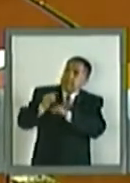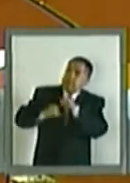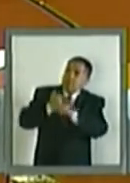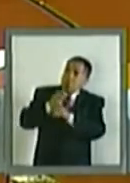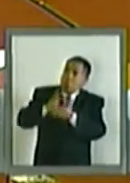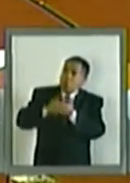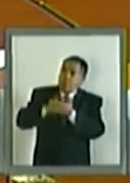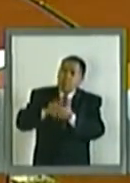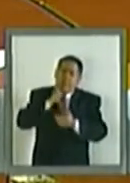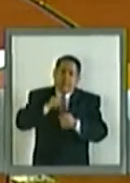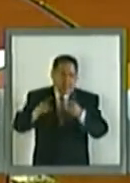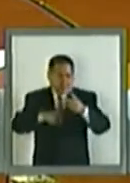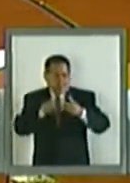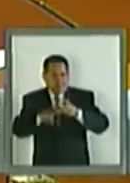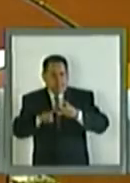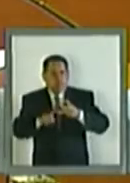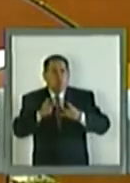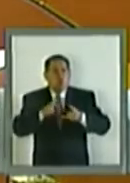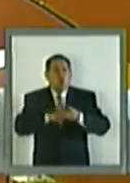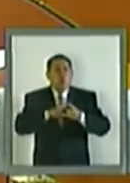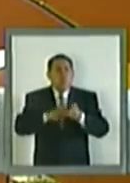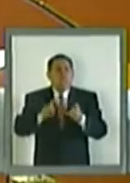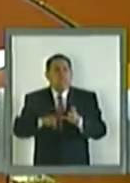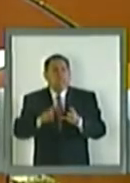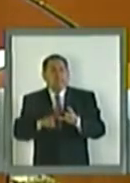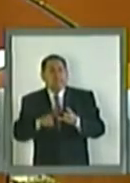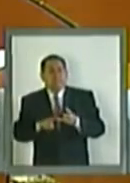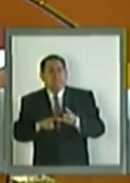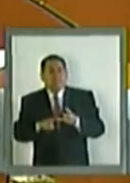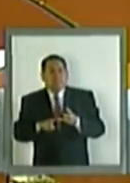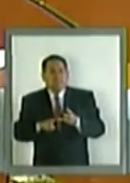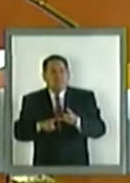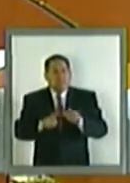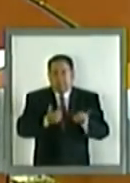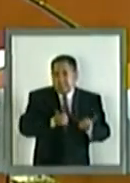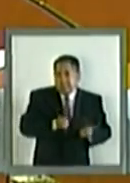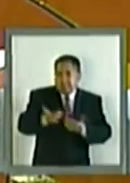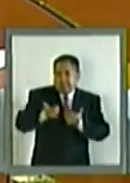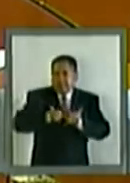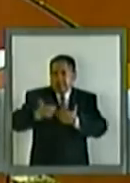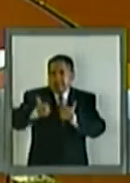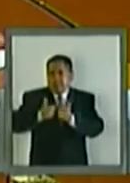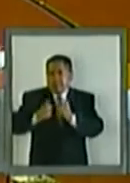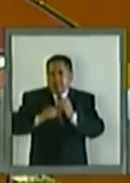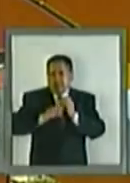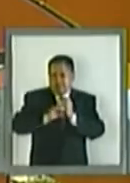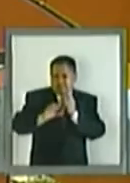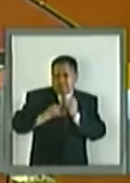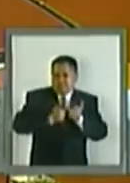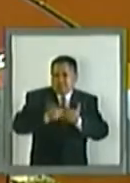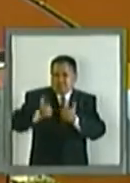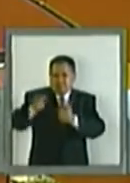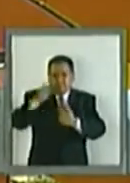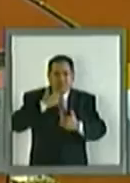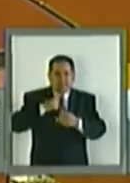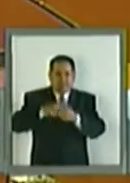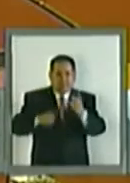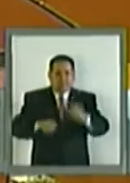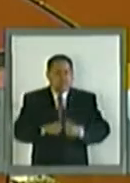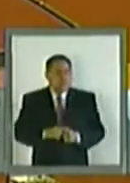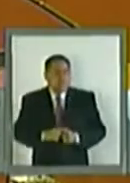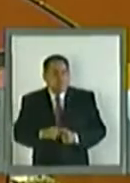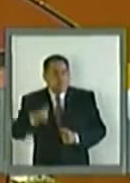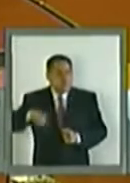del combustible y el costo de la del transporte de los combustibles. Vamos a